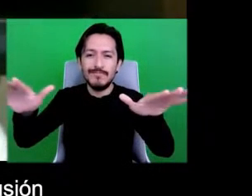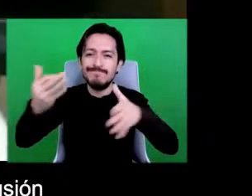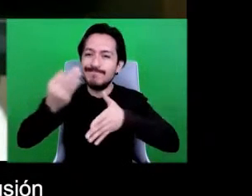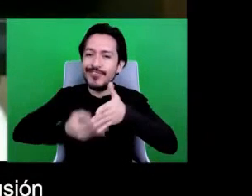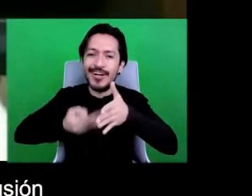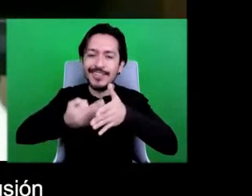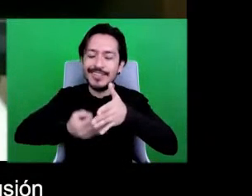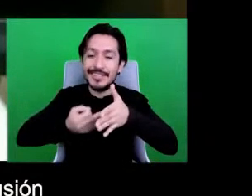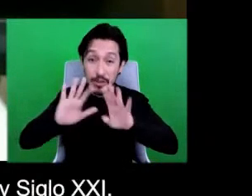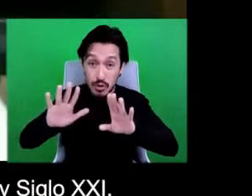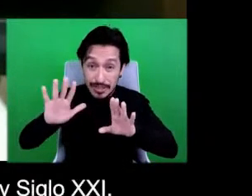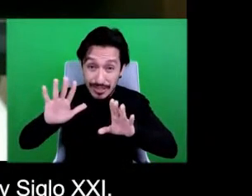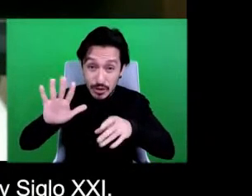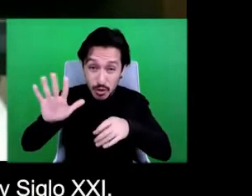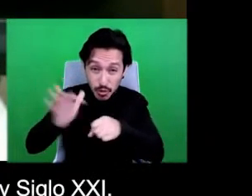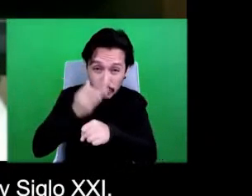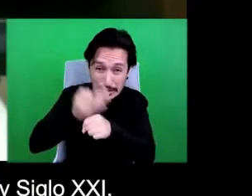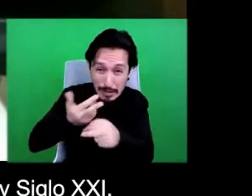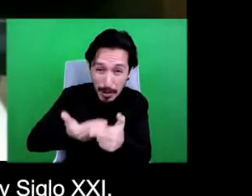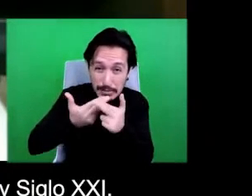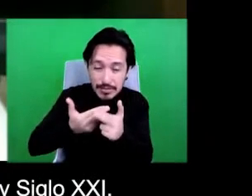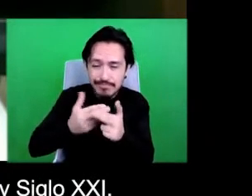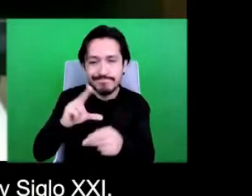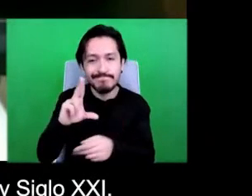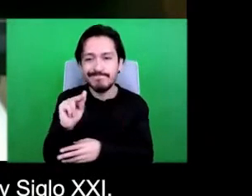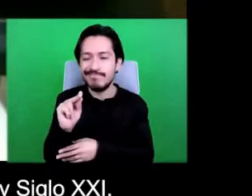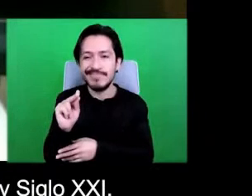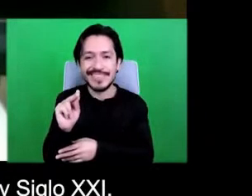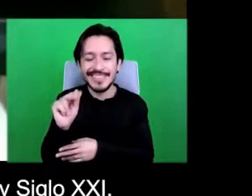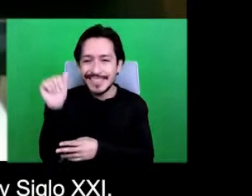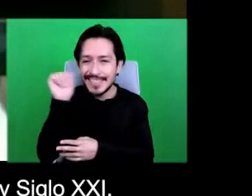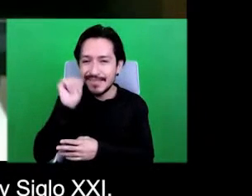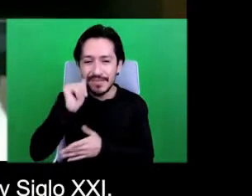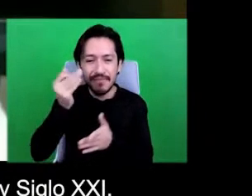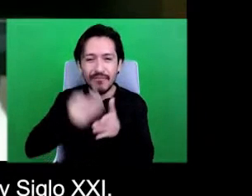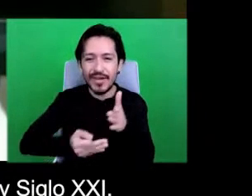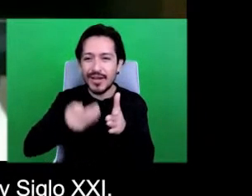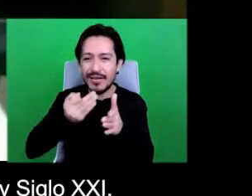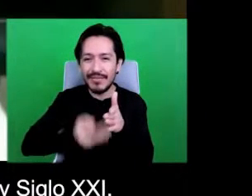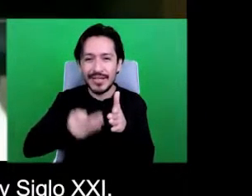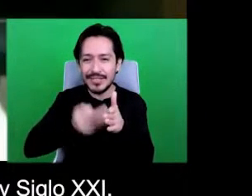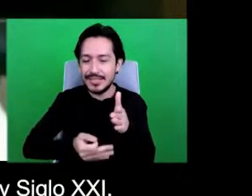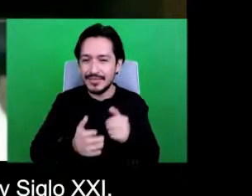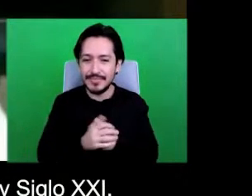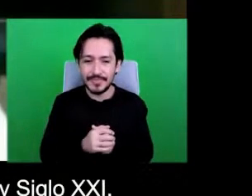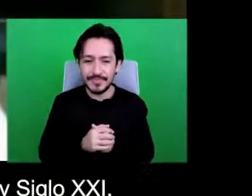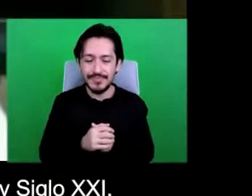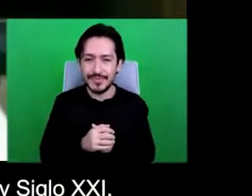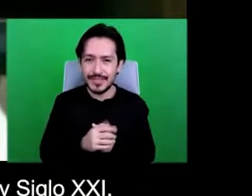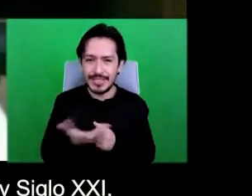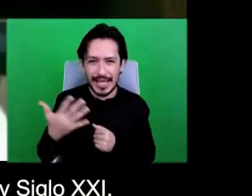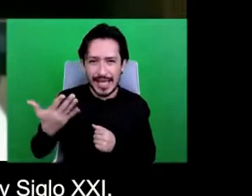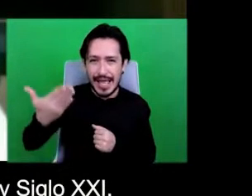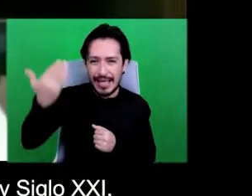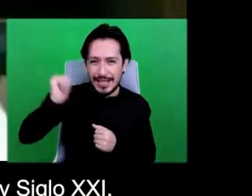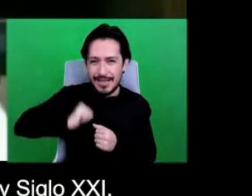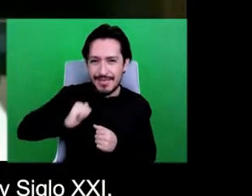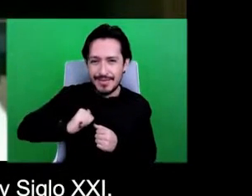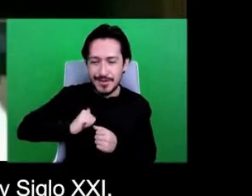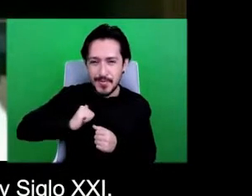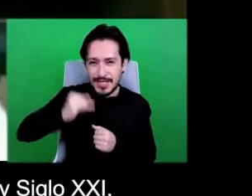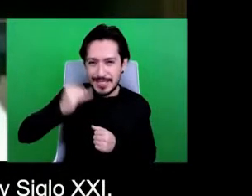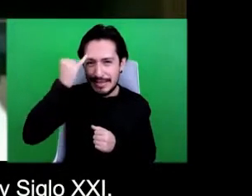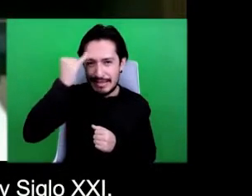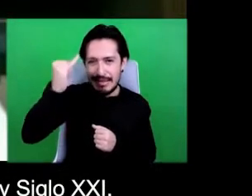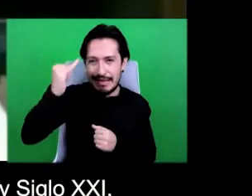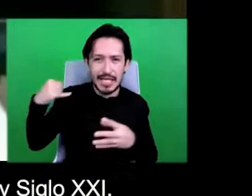veces se queda en escritorio. Esas historias añejas que siguen viviendo al día de hoy, siglo XXI,